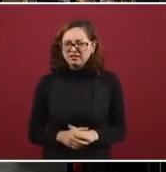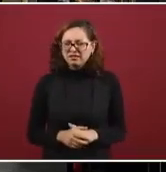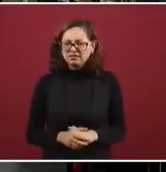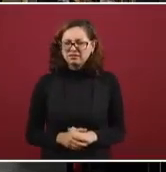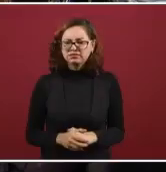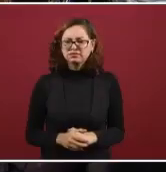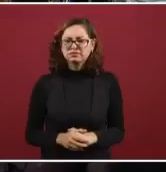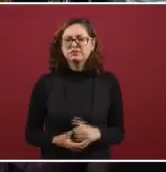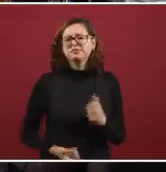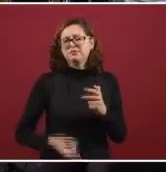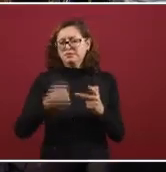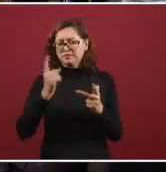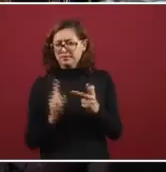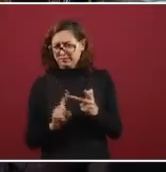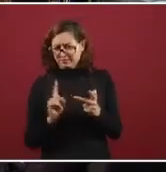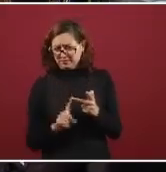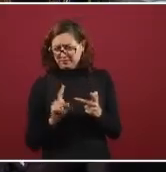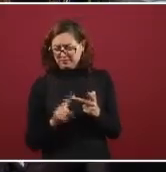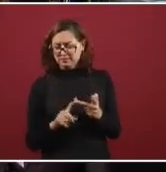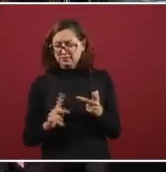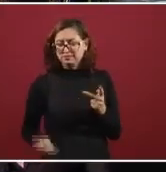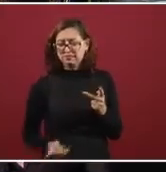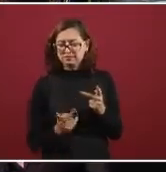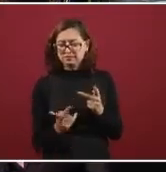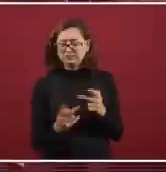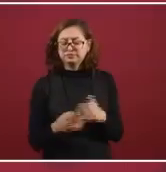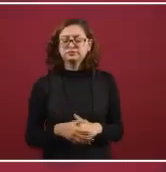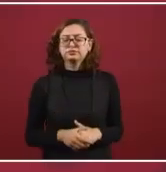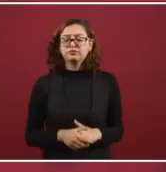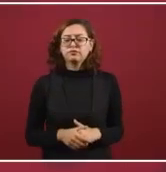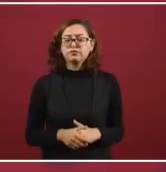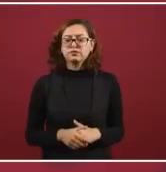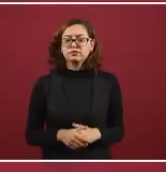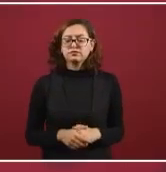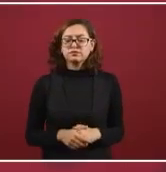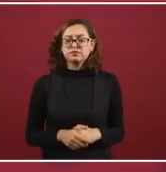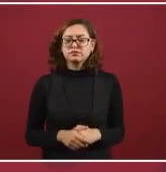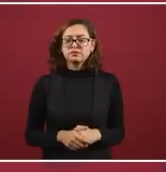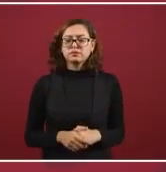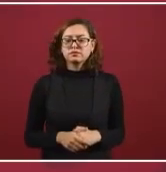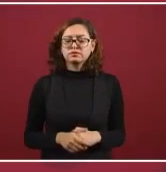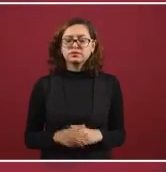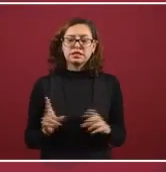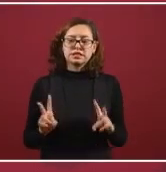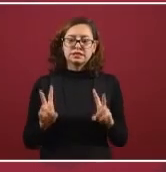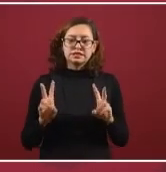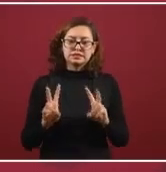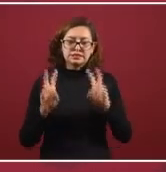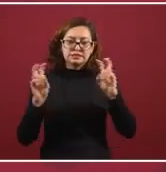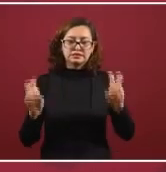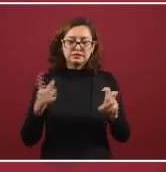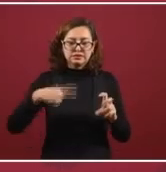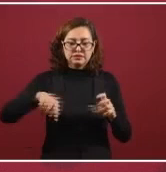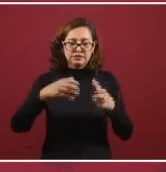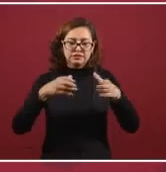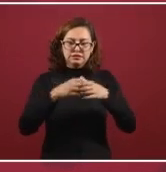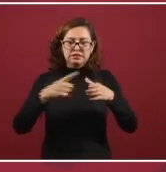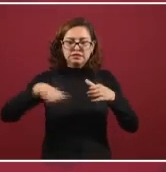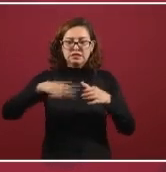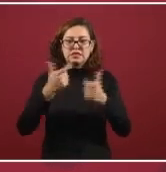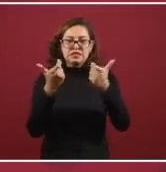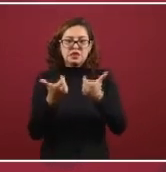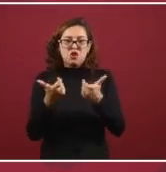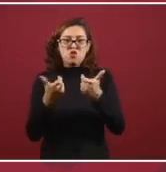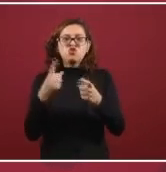lo segundo que me dices. Nosotros pensamos que una parte importantísima de las utilidades de estos networks o carteles están en Estados